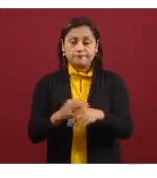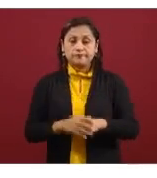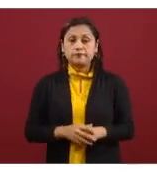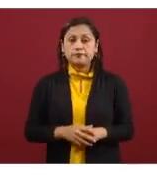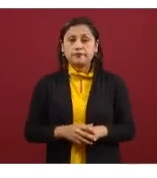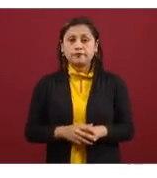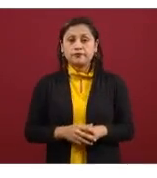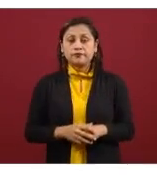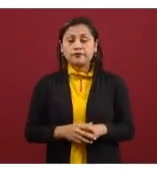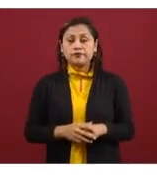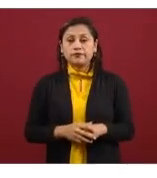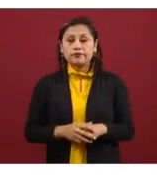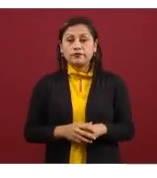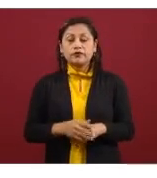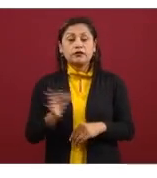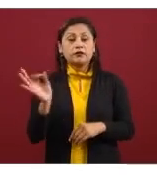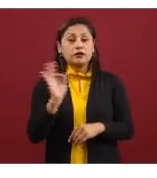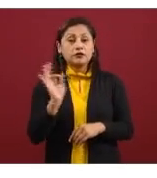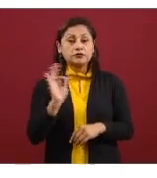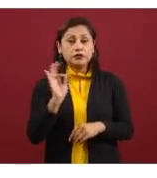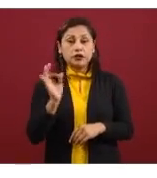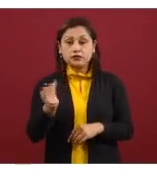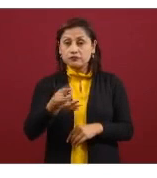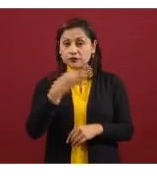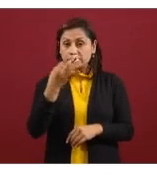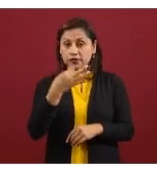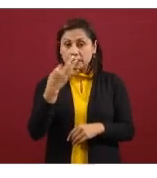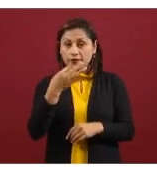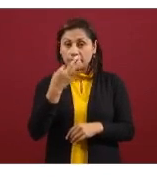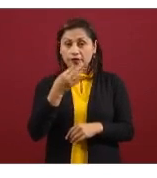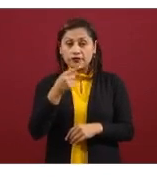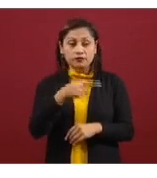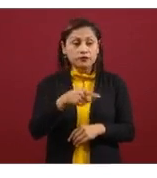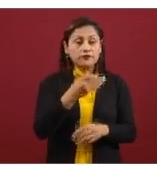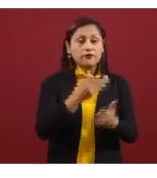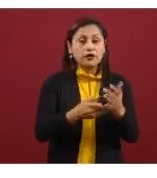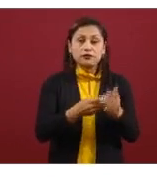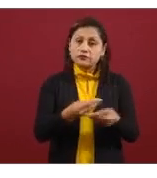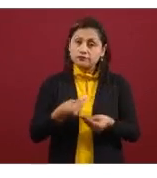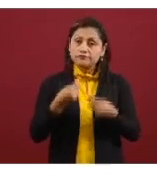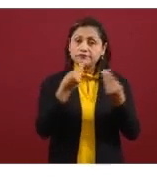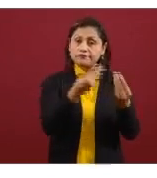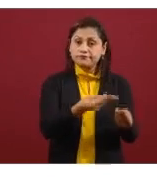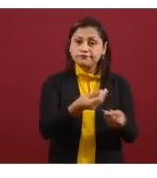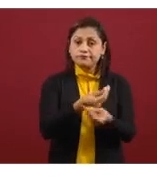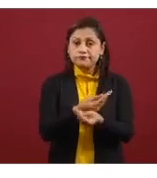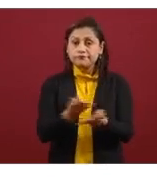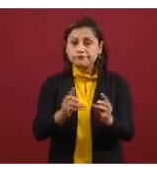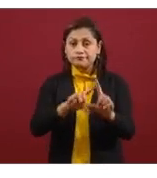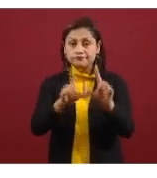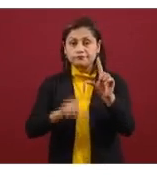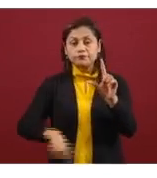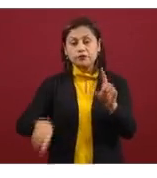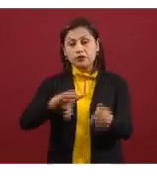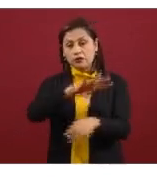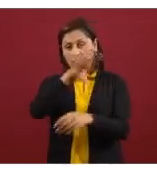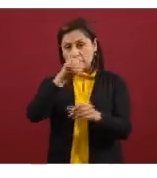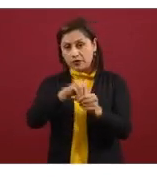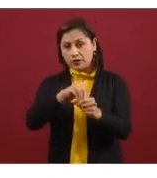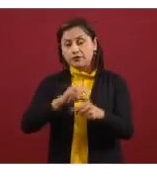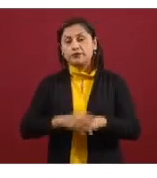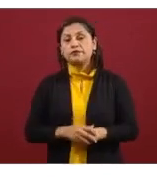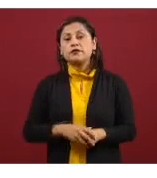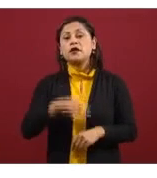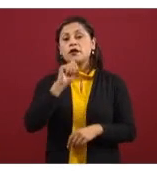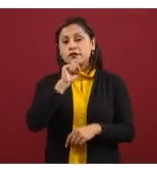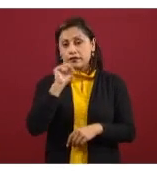no falten medicamentos en ninguna parte de los establecimientos de salud del país, y vamos a